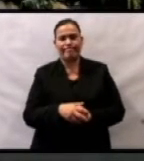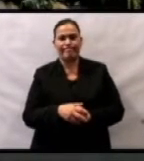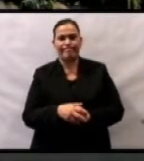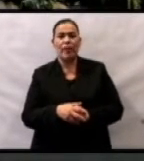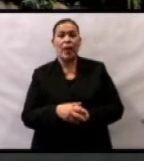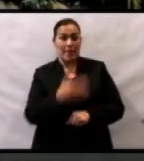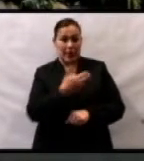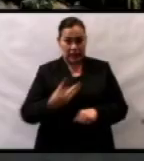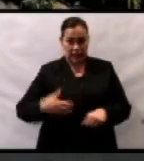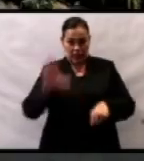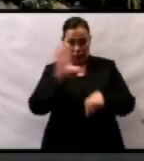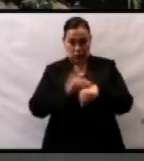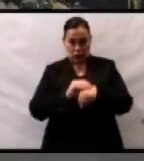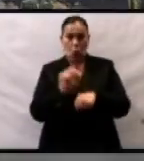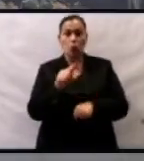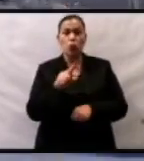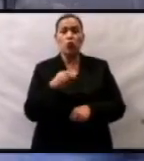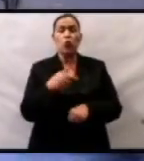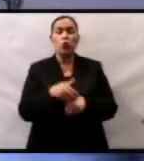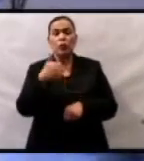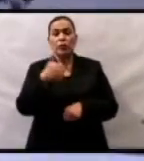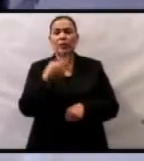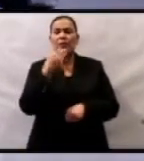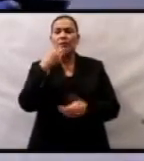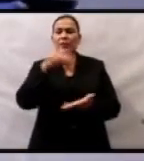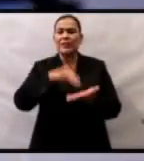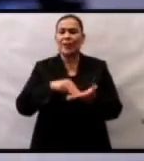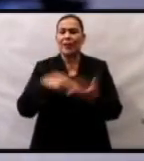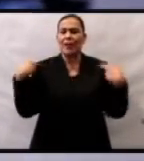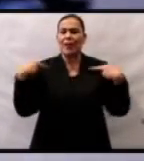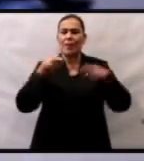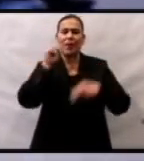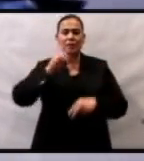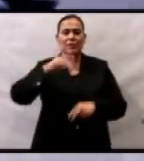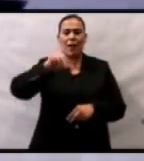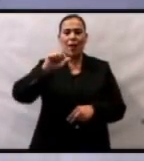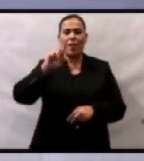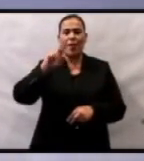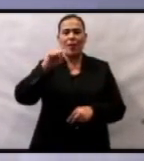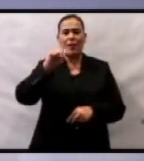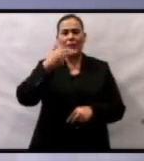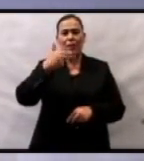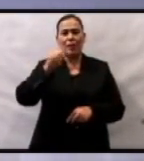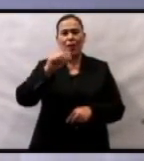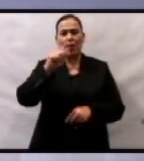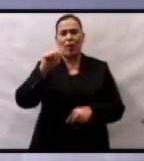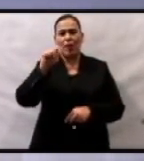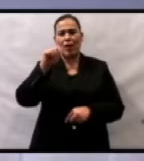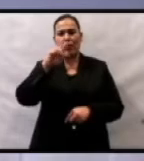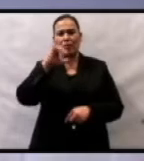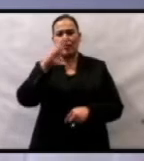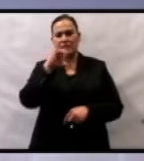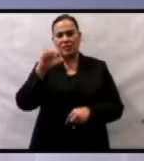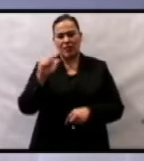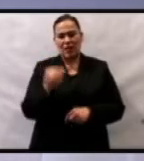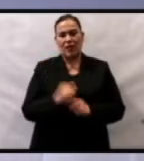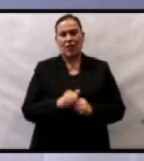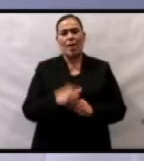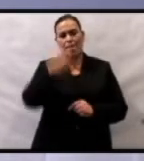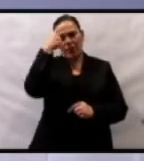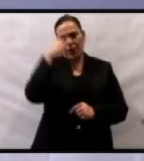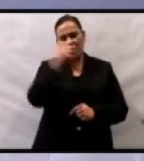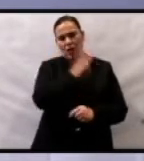permiso. El punto número 6 es mensaje de la maestra Marta Patricia Martínez Barba, Coordinadora General Estratégica de Gestión del